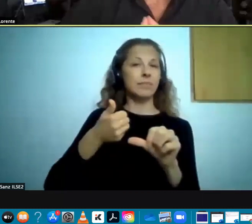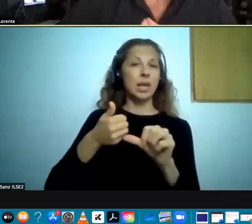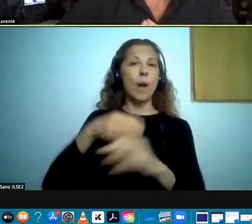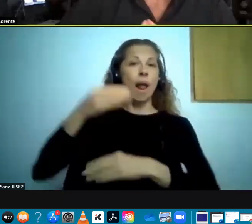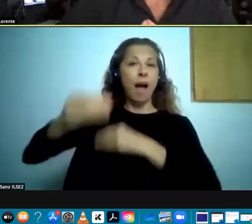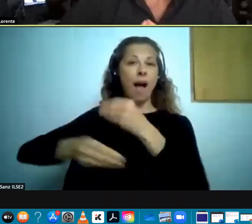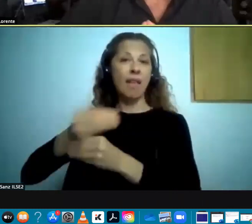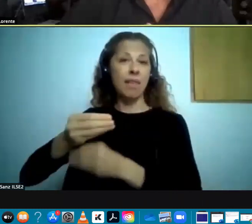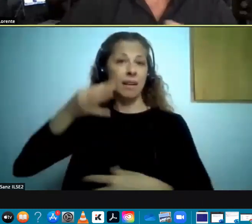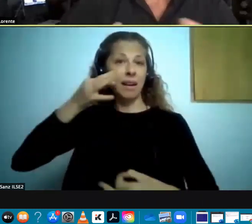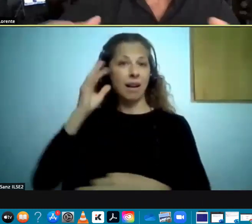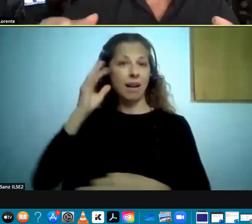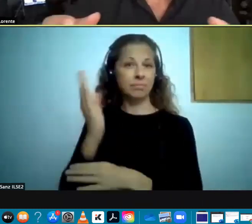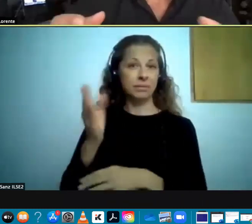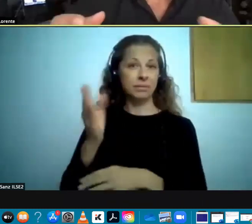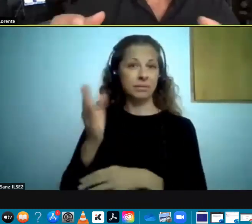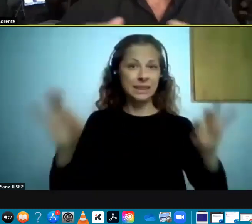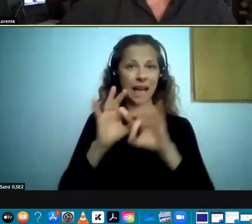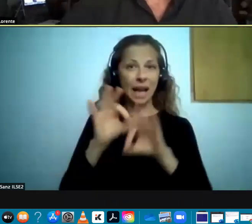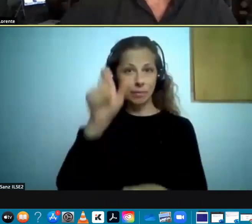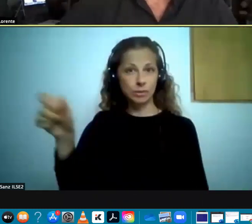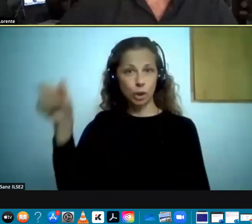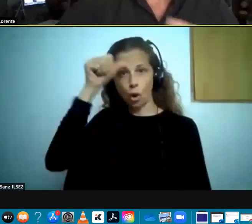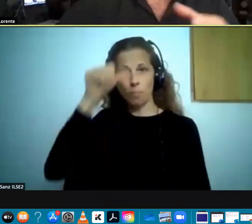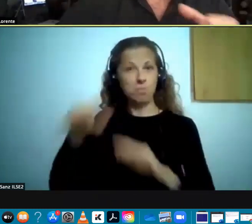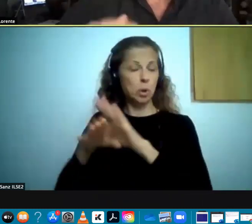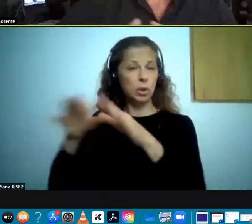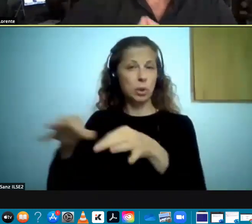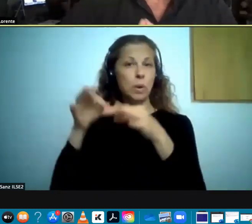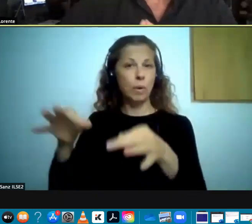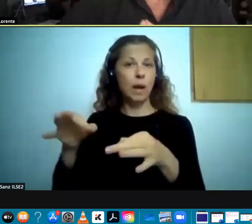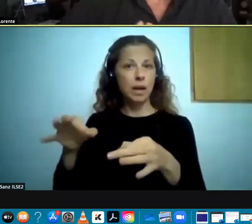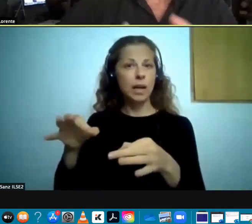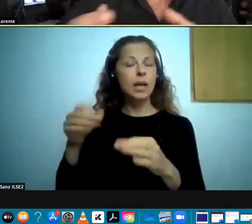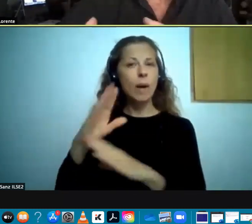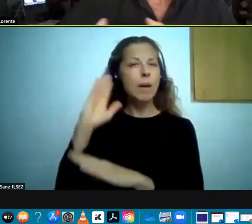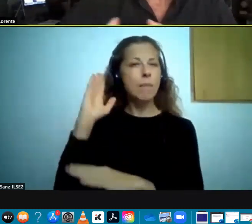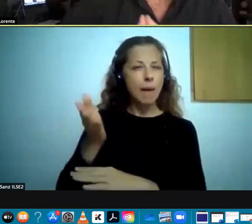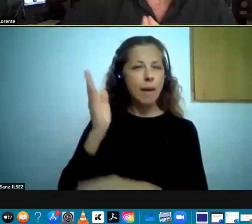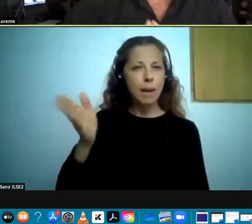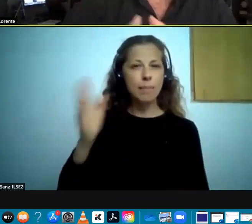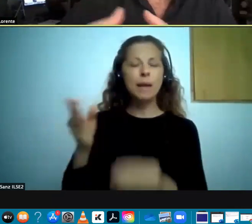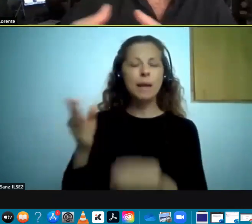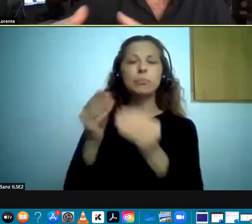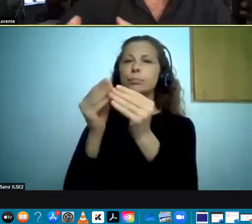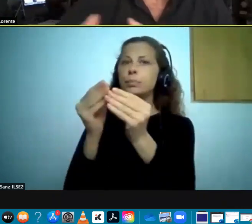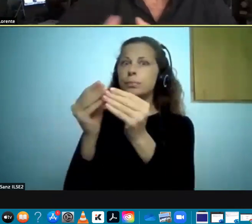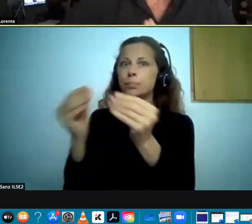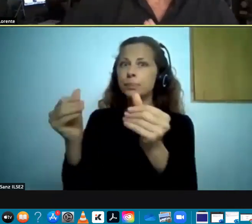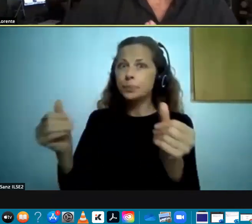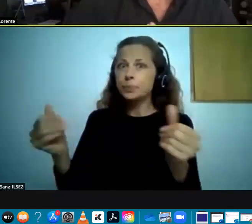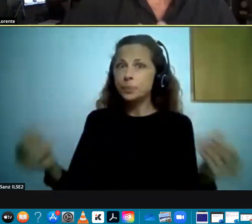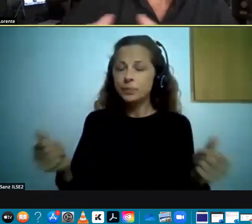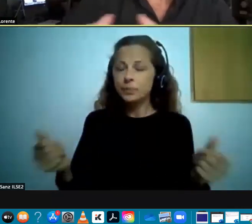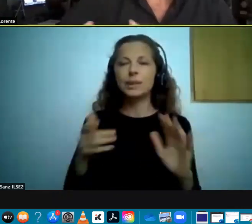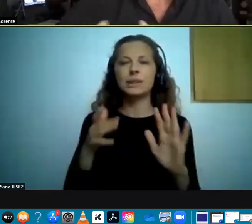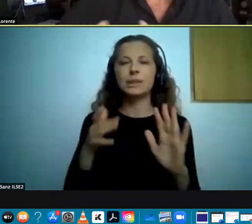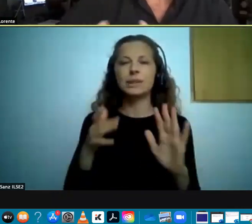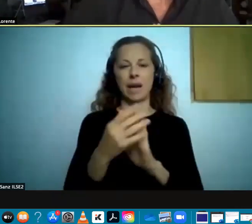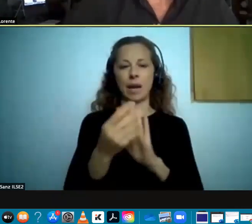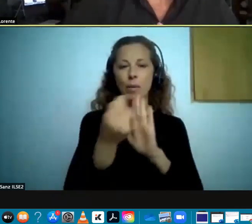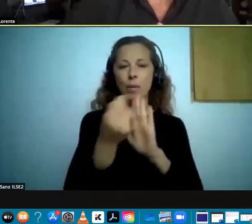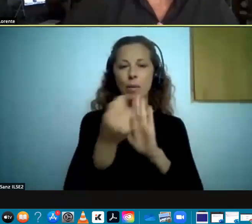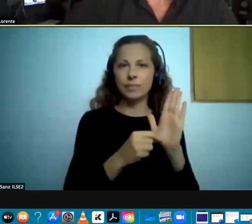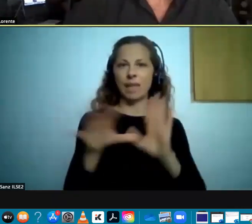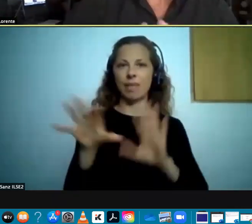habitualmente se mueven los agresores, pues vaya desapareciendo y que las medidas cada vez más vayan facilitando la